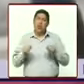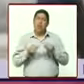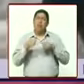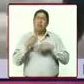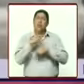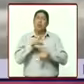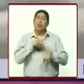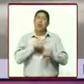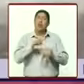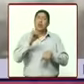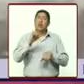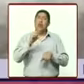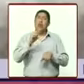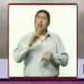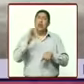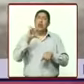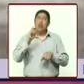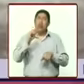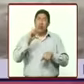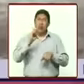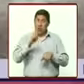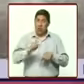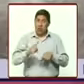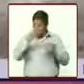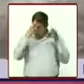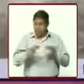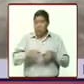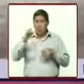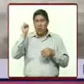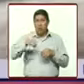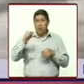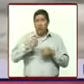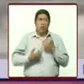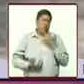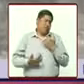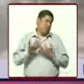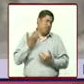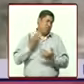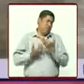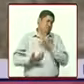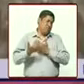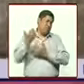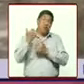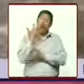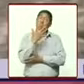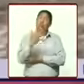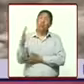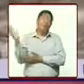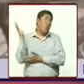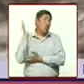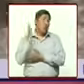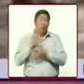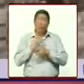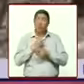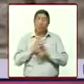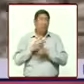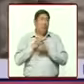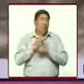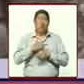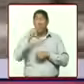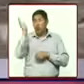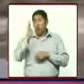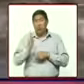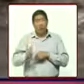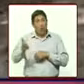Manejo Integrado y Tenes. Acabamos de escuchar esta confirmación. Sí, el fuego ha entrado a un bosque primario que